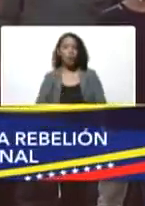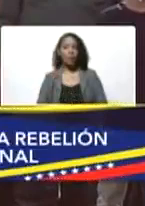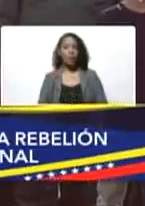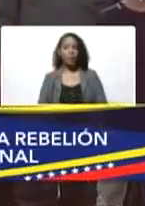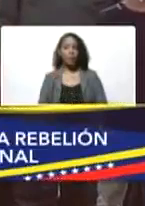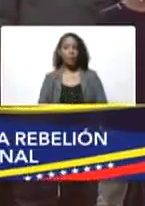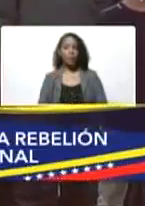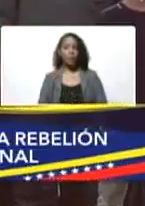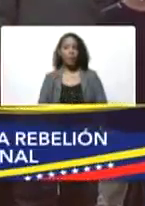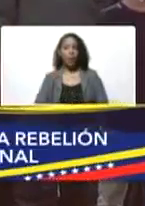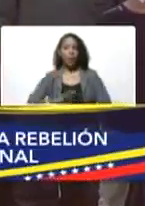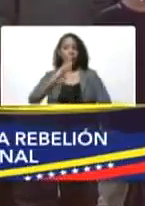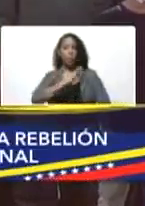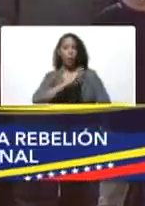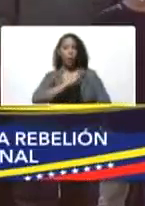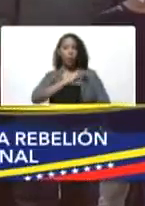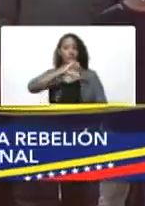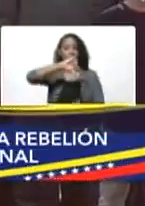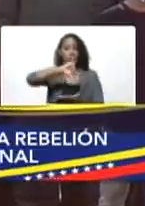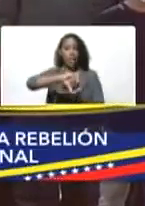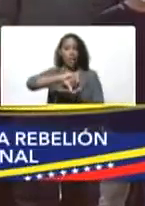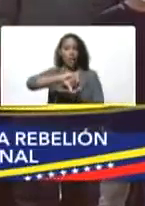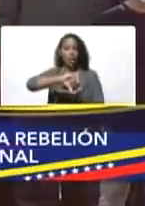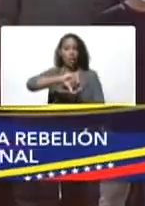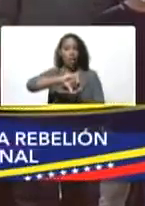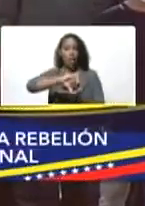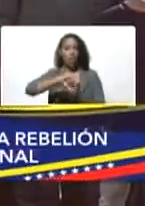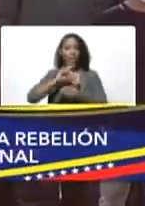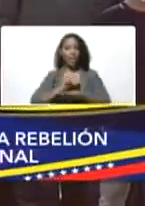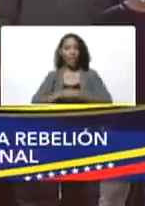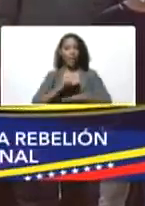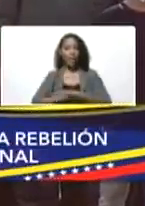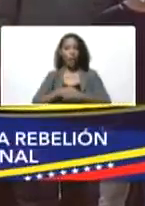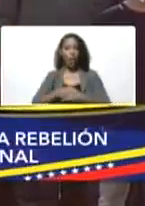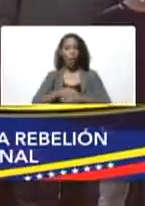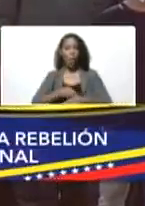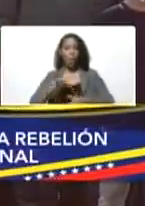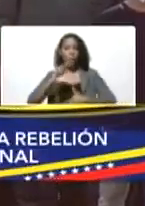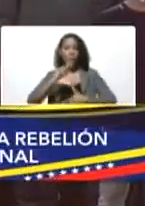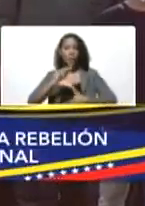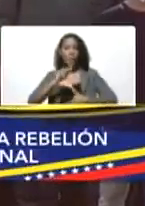en el propio epicentro de la era bicentenaria.